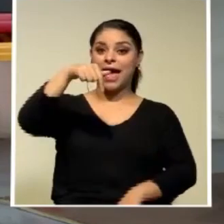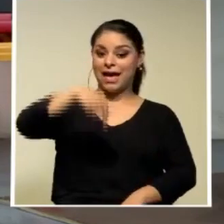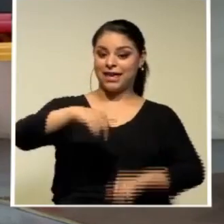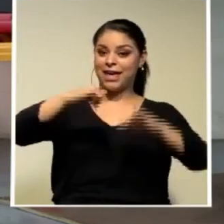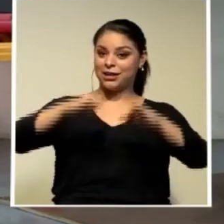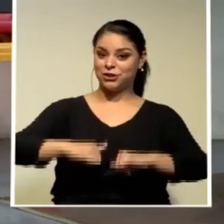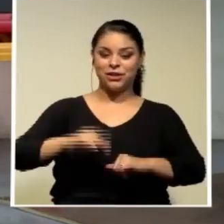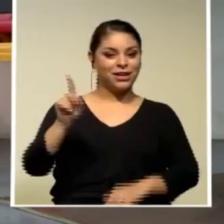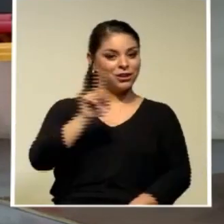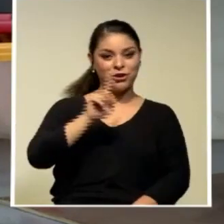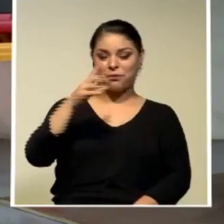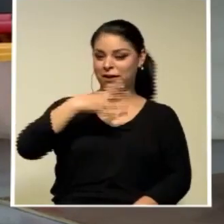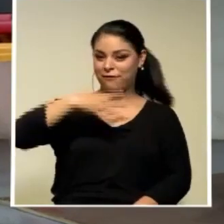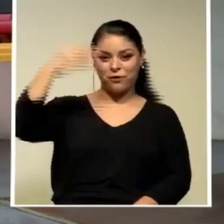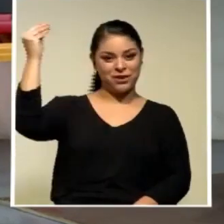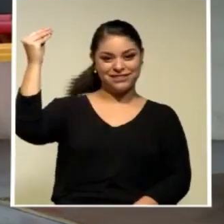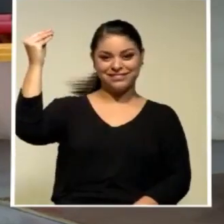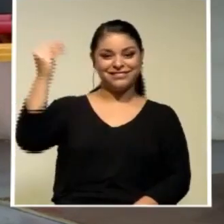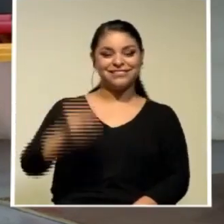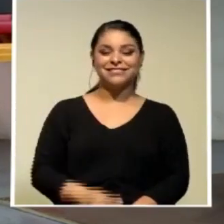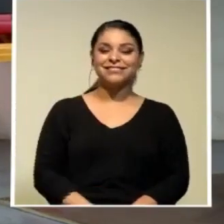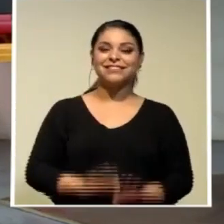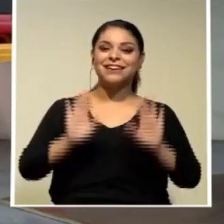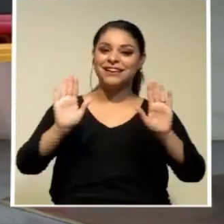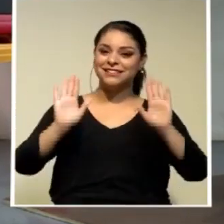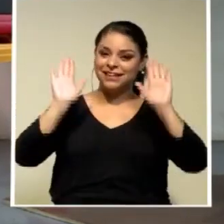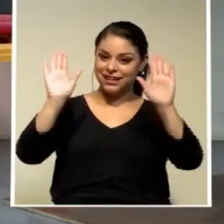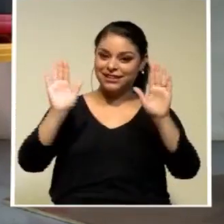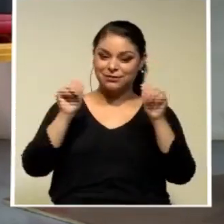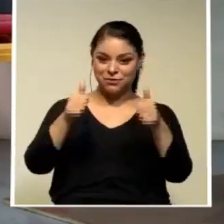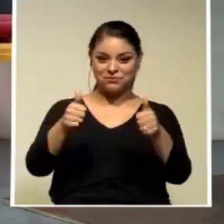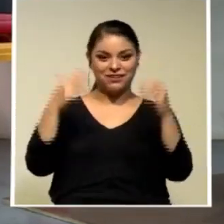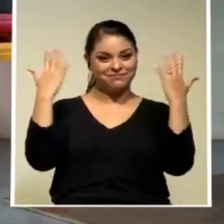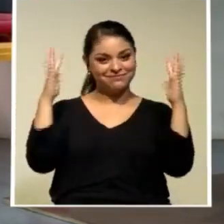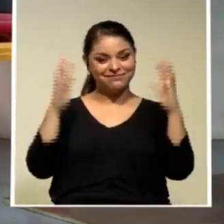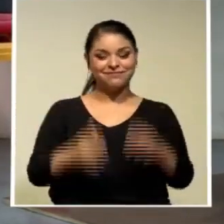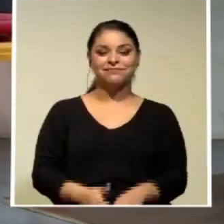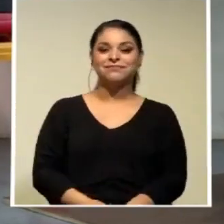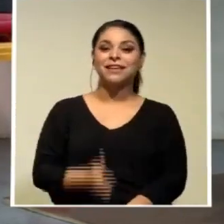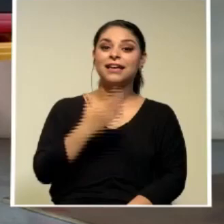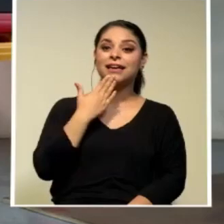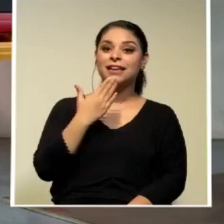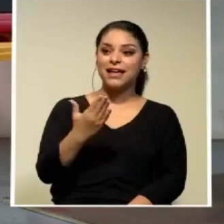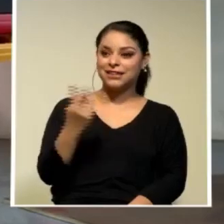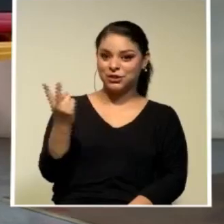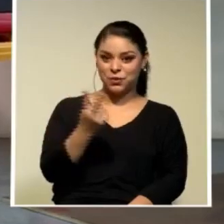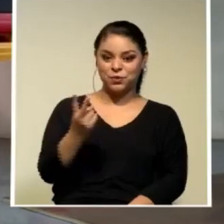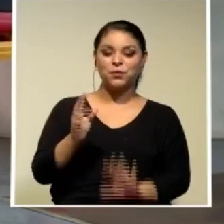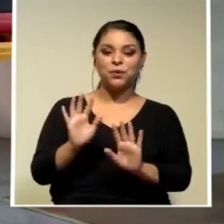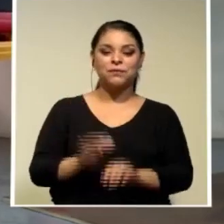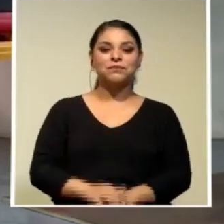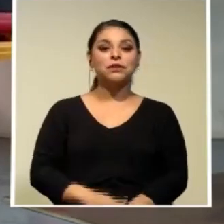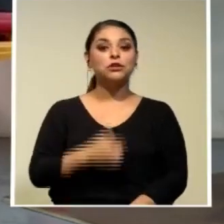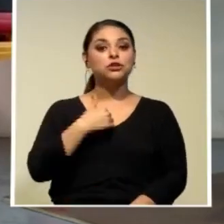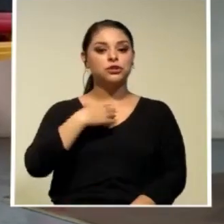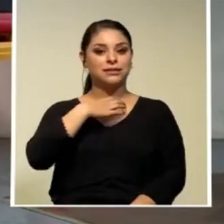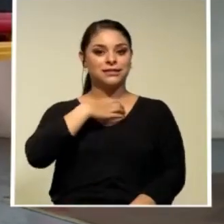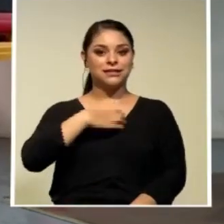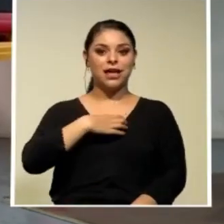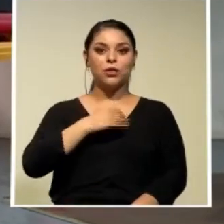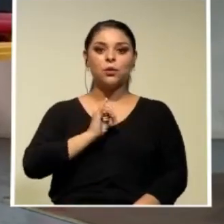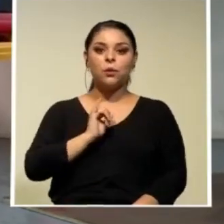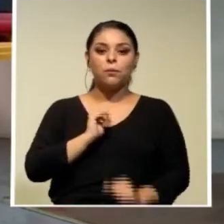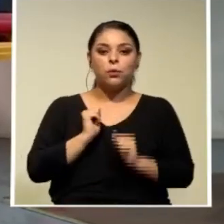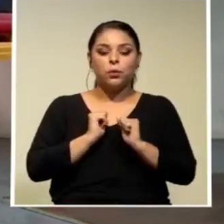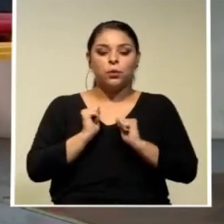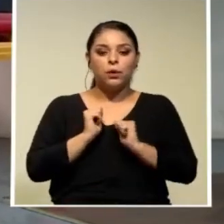aquí estoy y no me voy. Excelente, muy bien, Dayana. Muchas gracias, niña Ley. Yo ya estoy deseando calentarme a